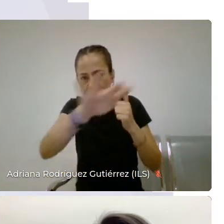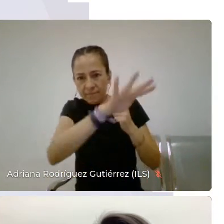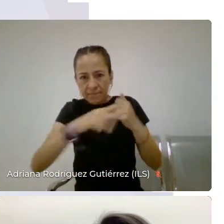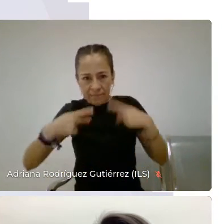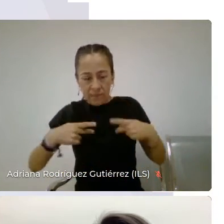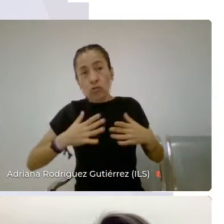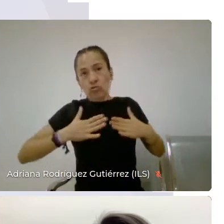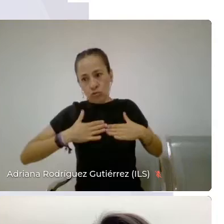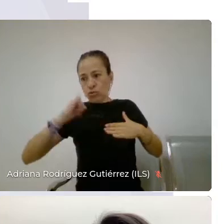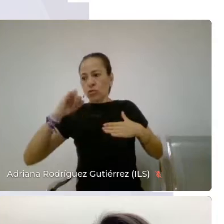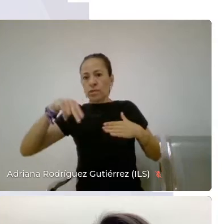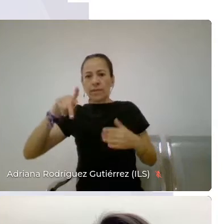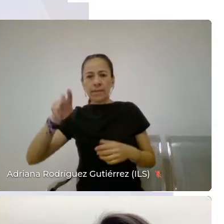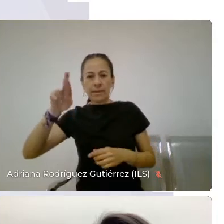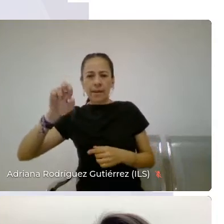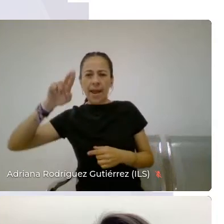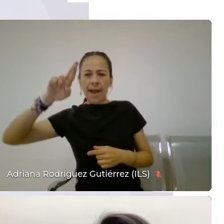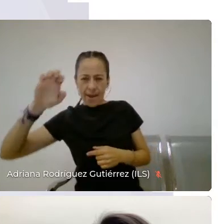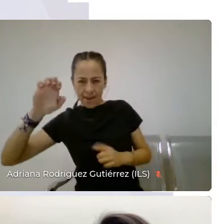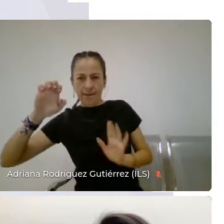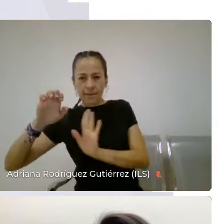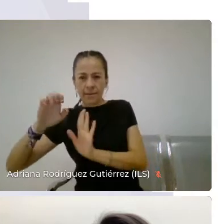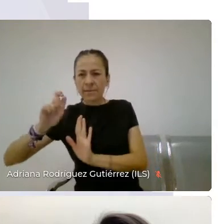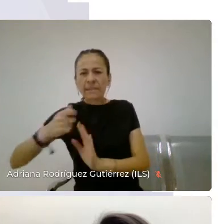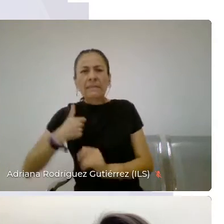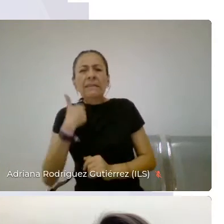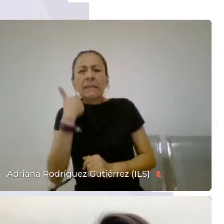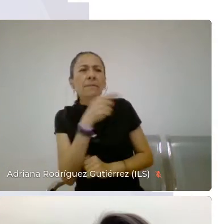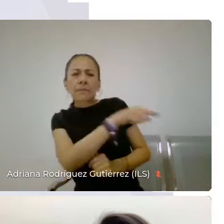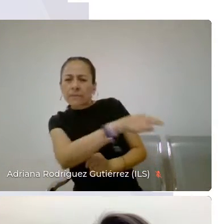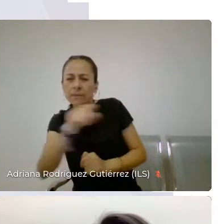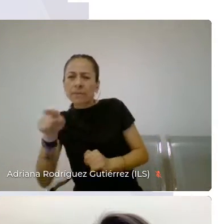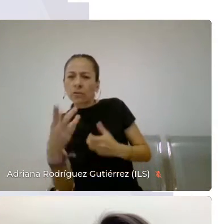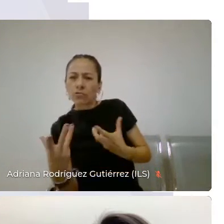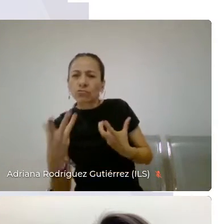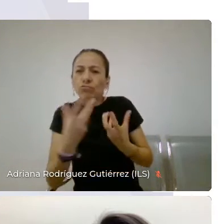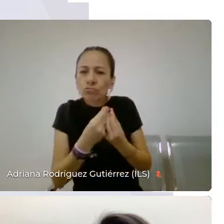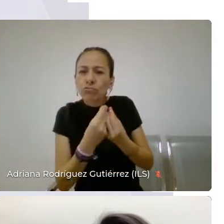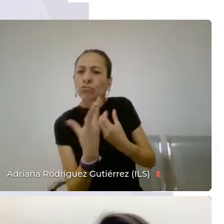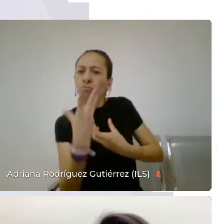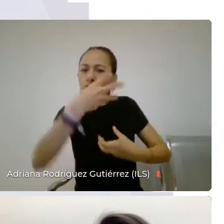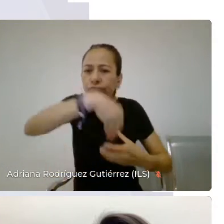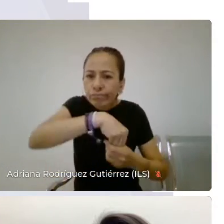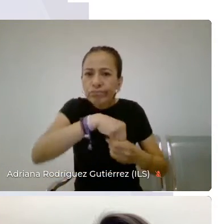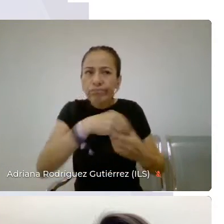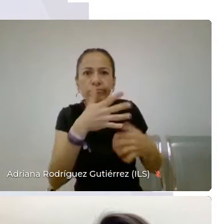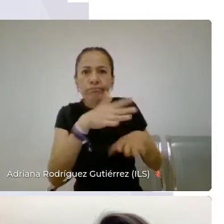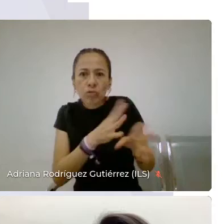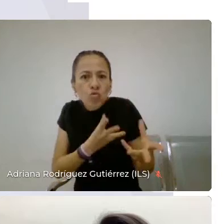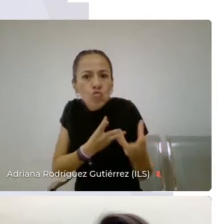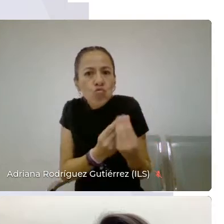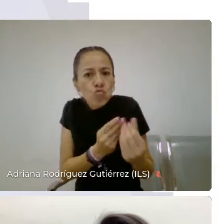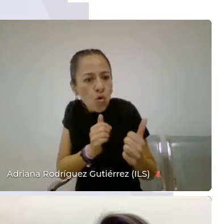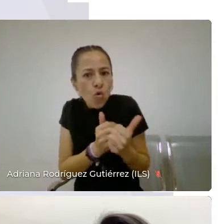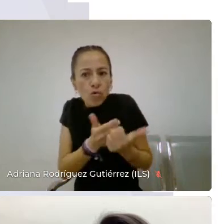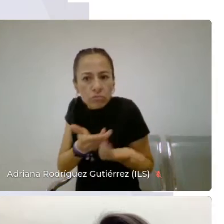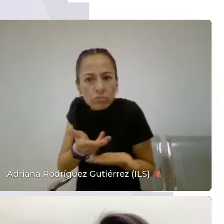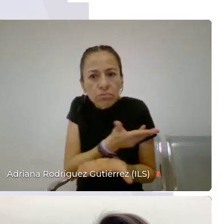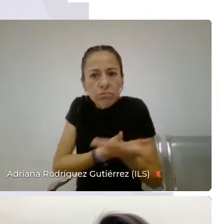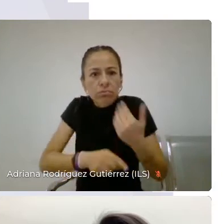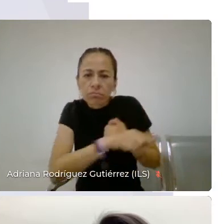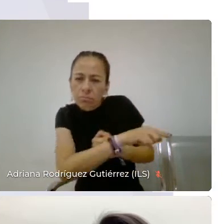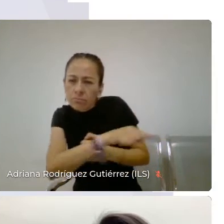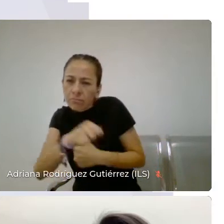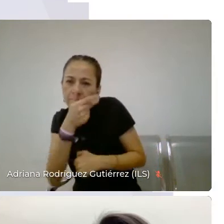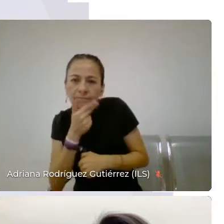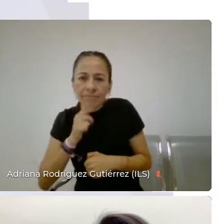claro, queremos que las personas tengan una experiencia muy incluyente, trabajar con ellas y ellos, o sea, justo entendiendo muy bien cuáles son las necesidades que